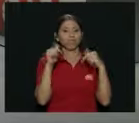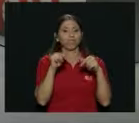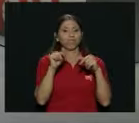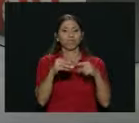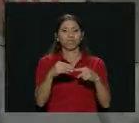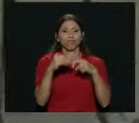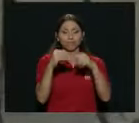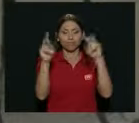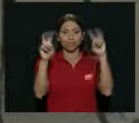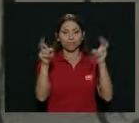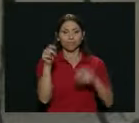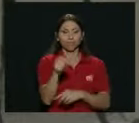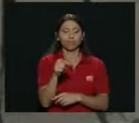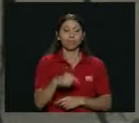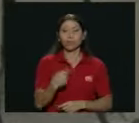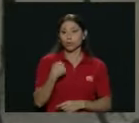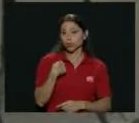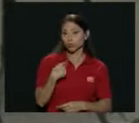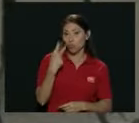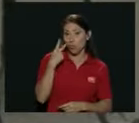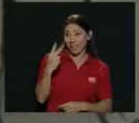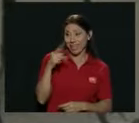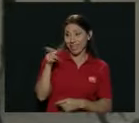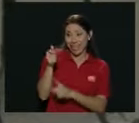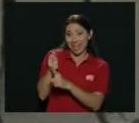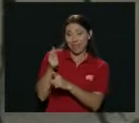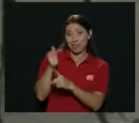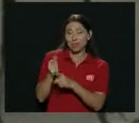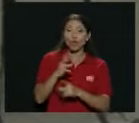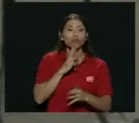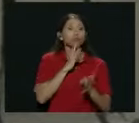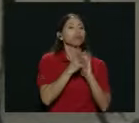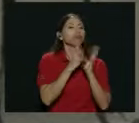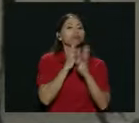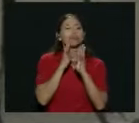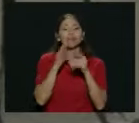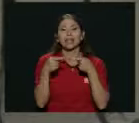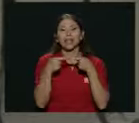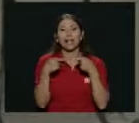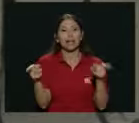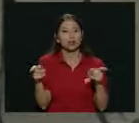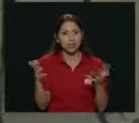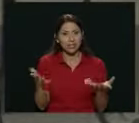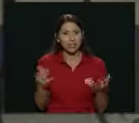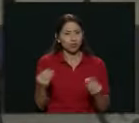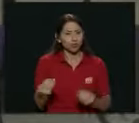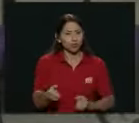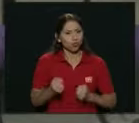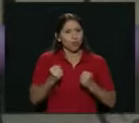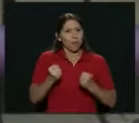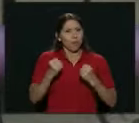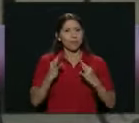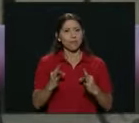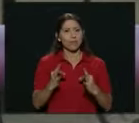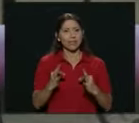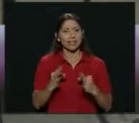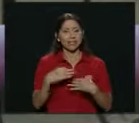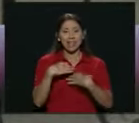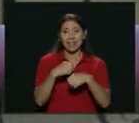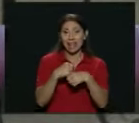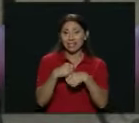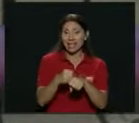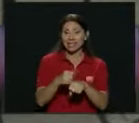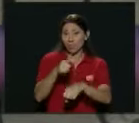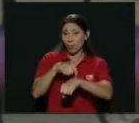todo sobre este tema, en particular sobre migración. Si uno ve las declaraciones que él hace, son sumamente fuertes, sí, y las hace en